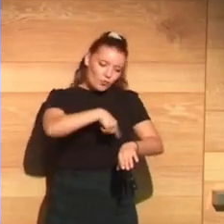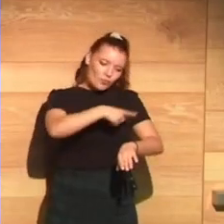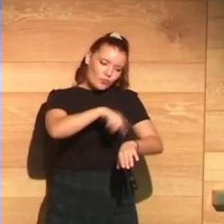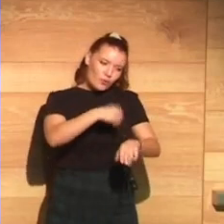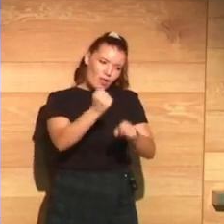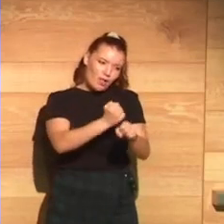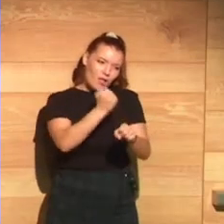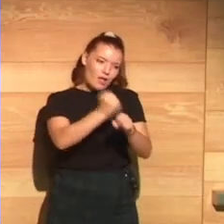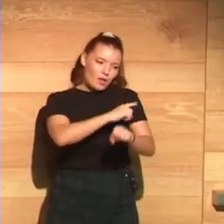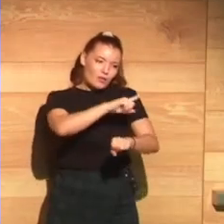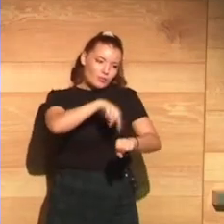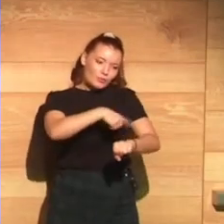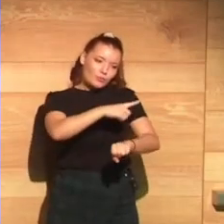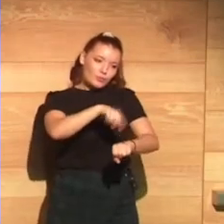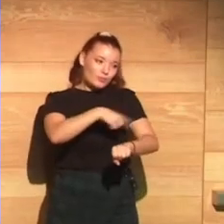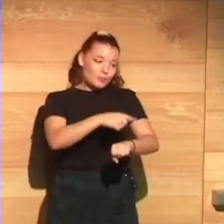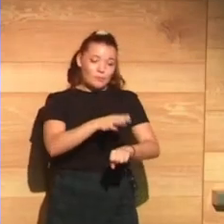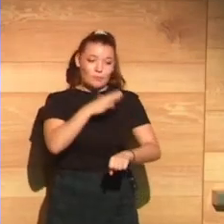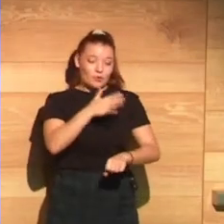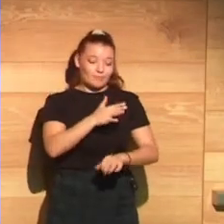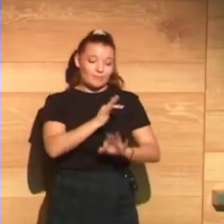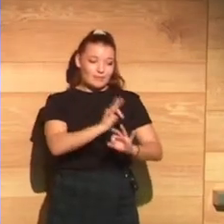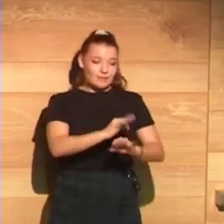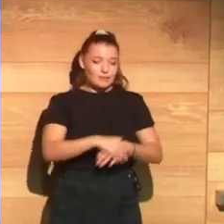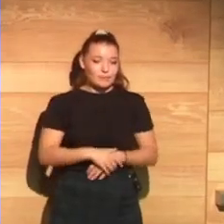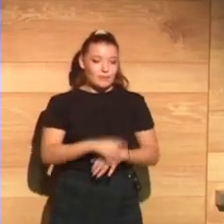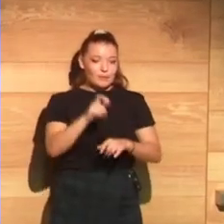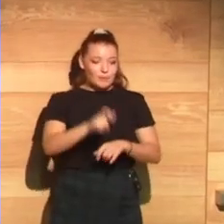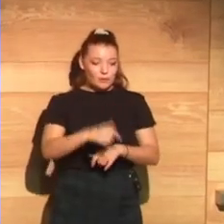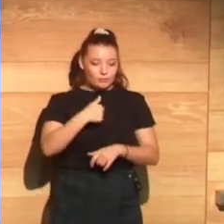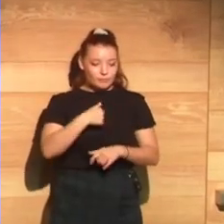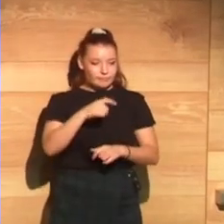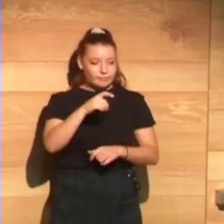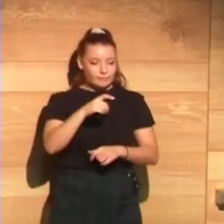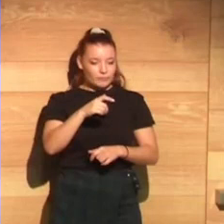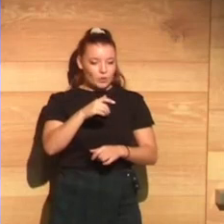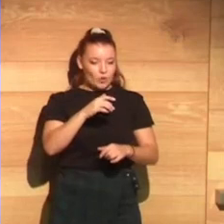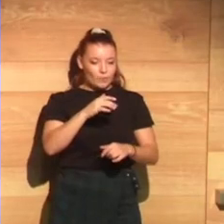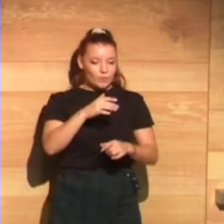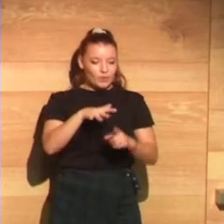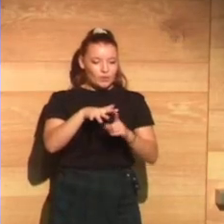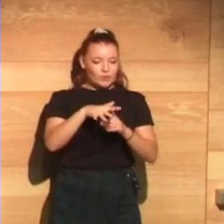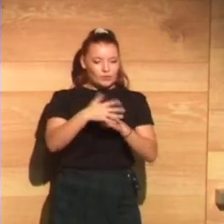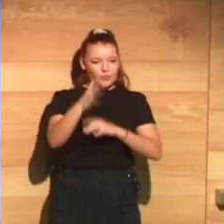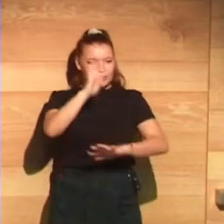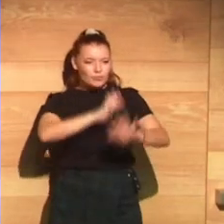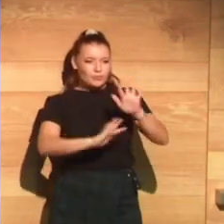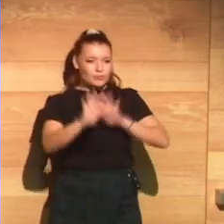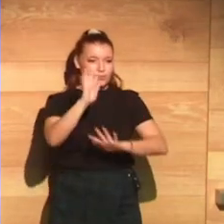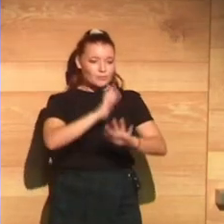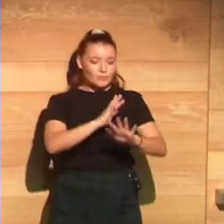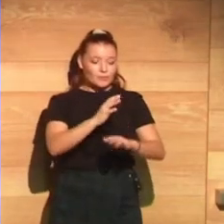No soy una persona nada organizada, lo que pasa es que luego pues al final me tiro un montón de horas trabajando y ya está, porque no te queda más remedio,